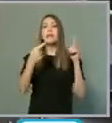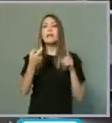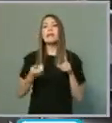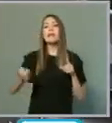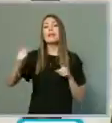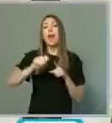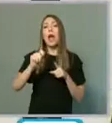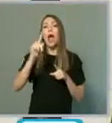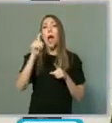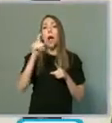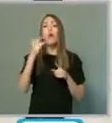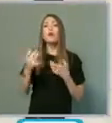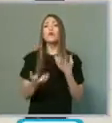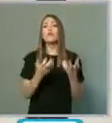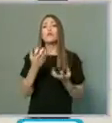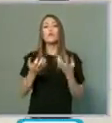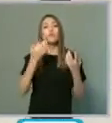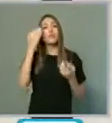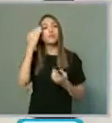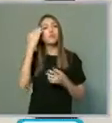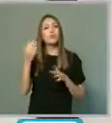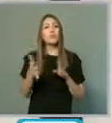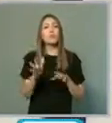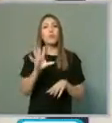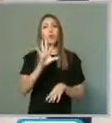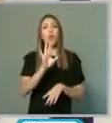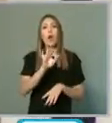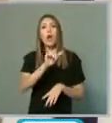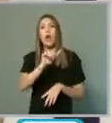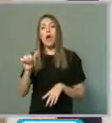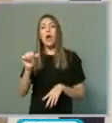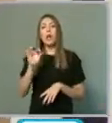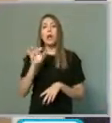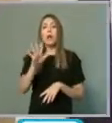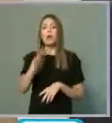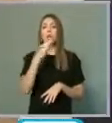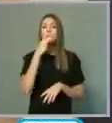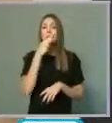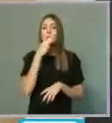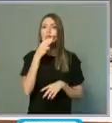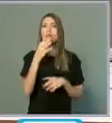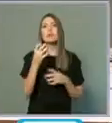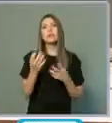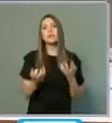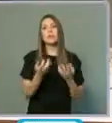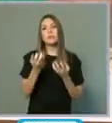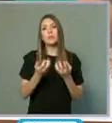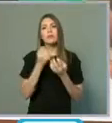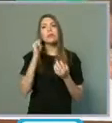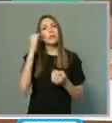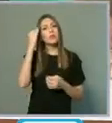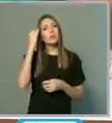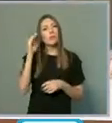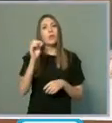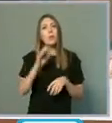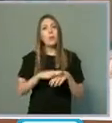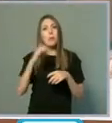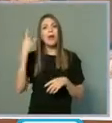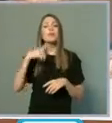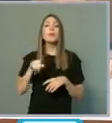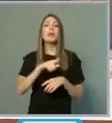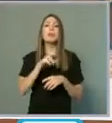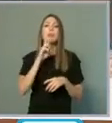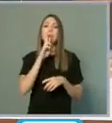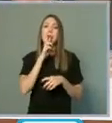ser aproximadamente de 40 a 45 minutos, dependiendo de la flama. Sí tarda un poquito más, Ajá. pero los beneficios que deja